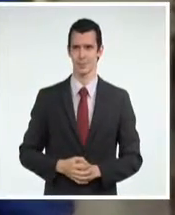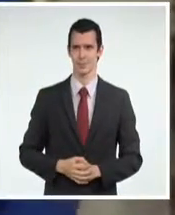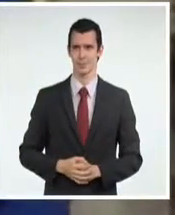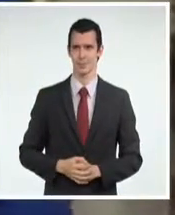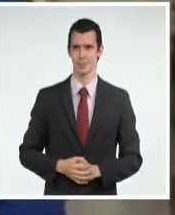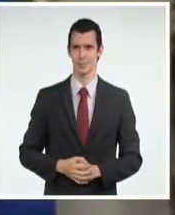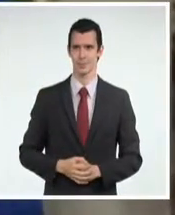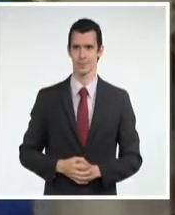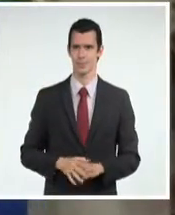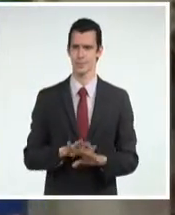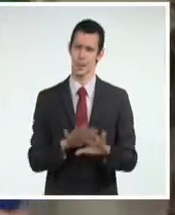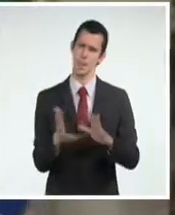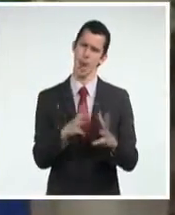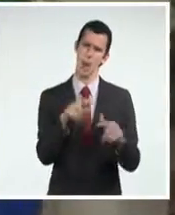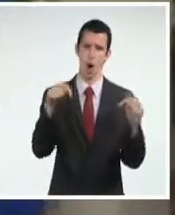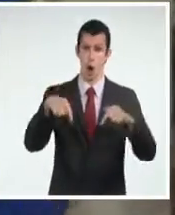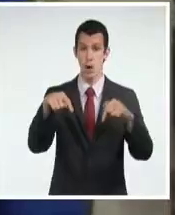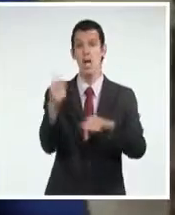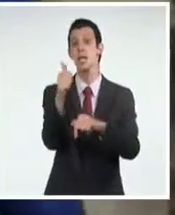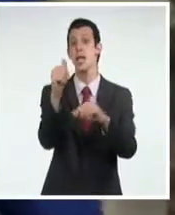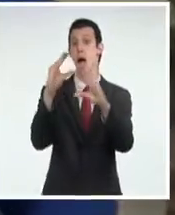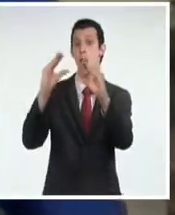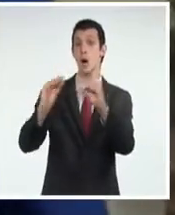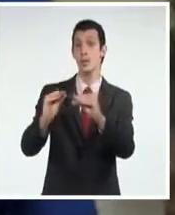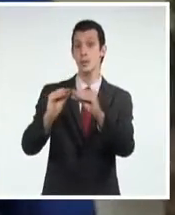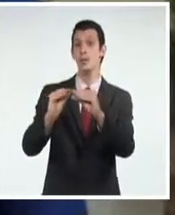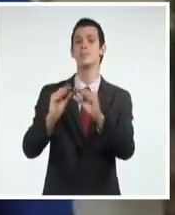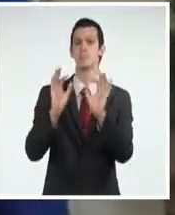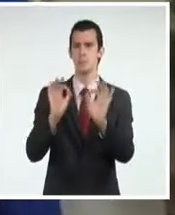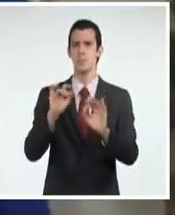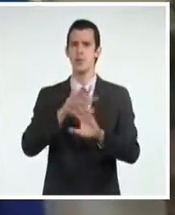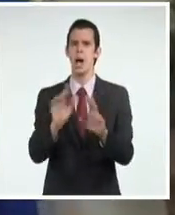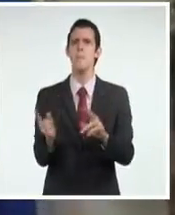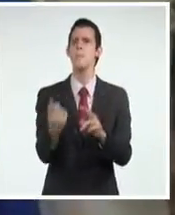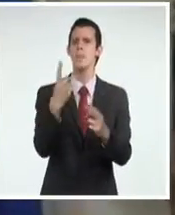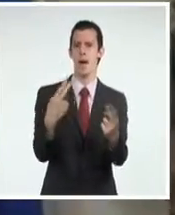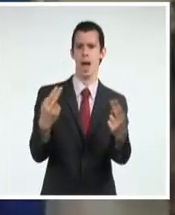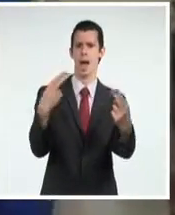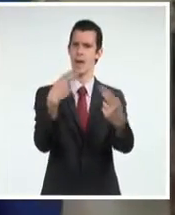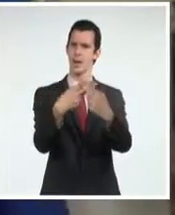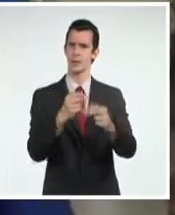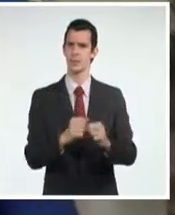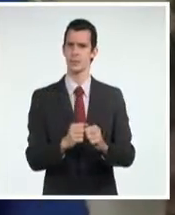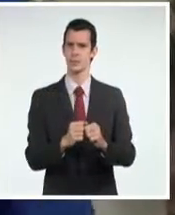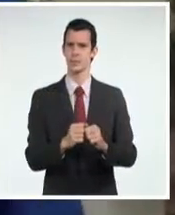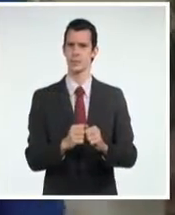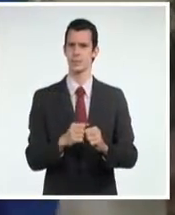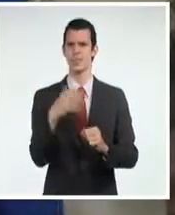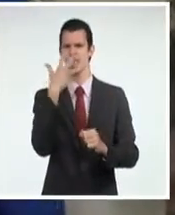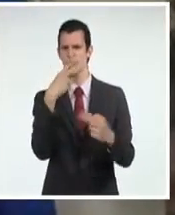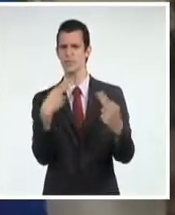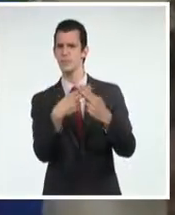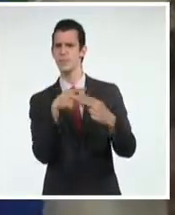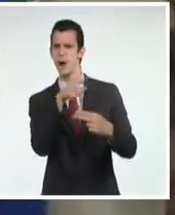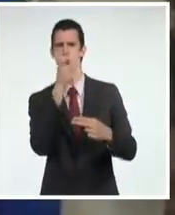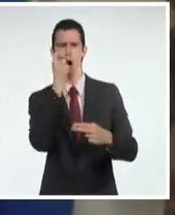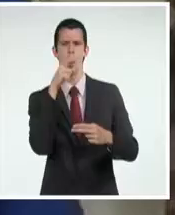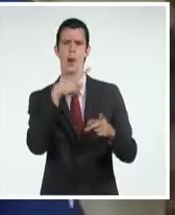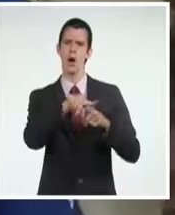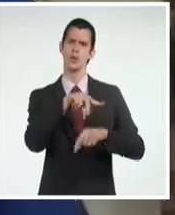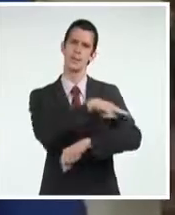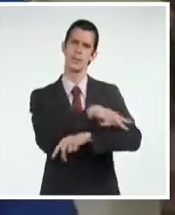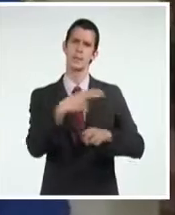las 10 de la noche aproximadamente, tendrá su primer combate de eliminatorio y será contra el rumano Ali